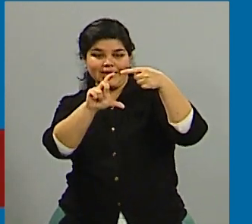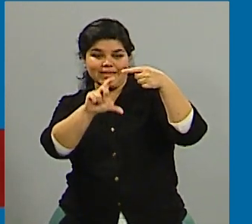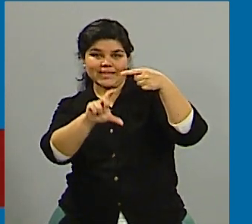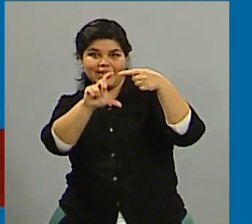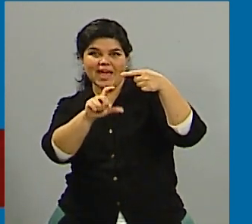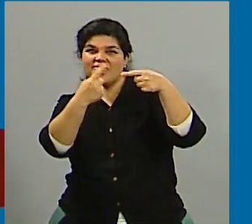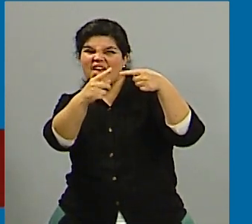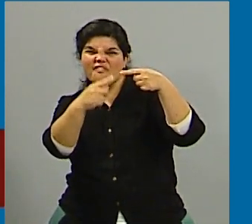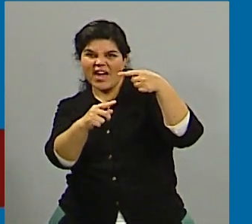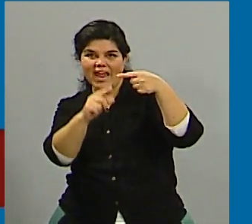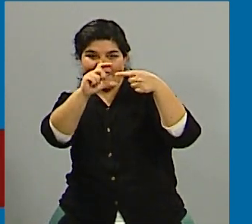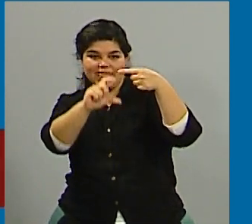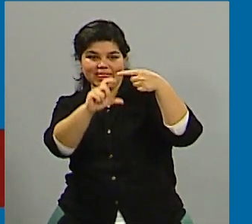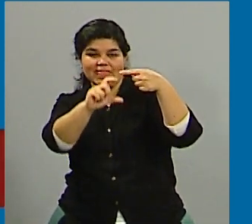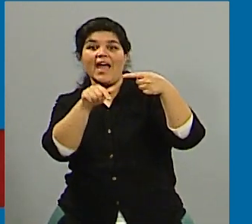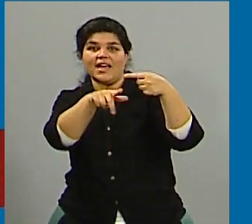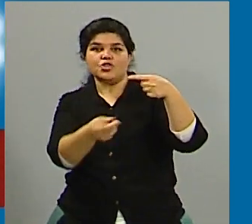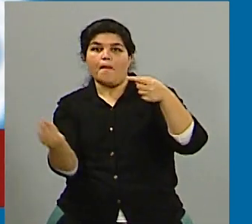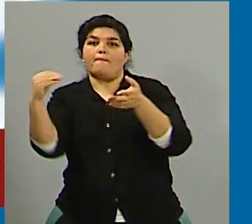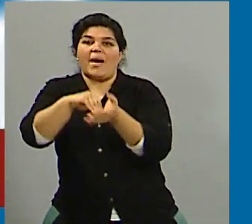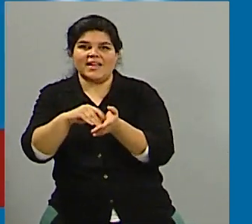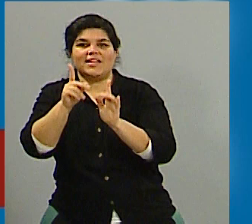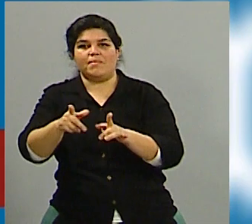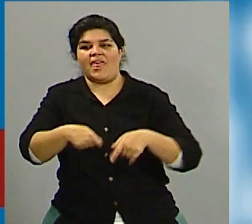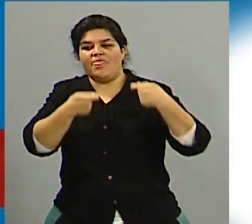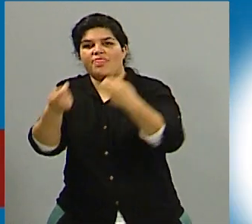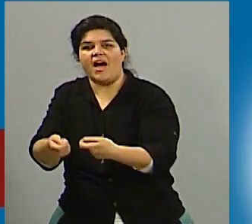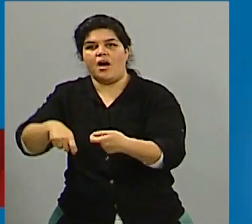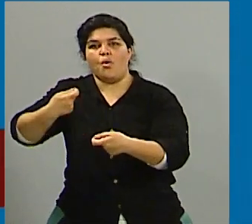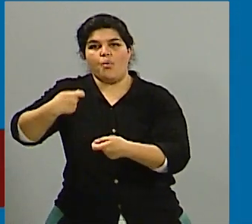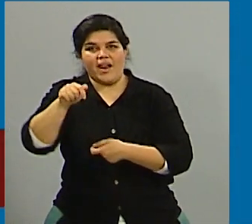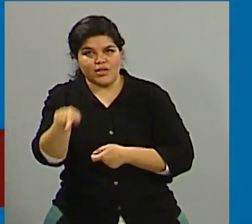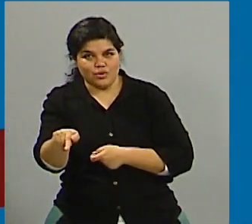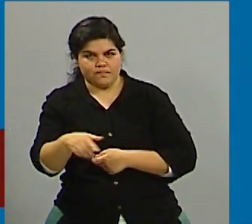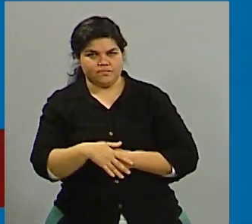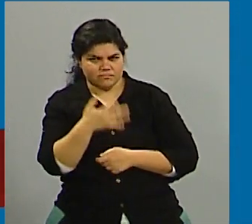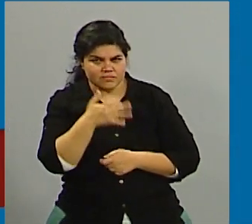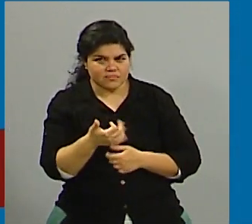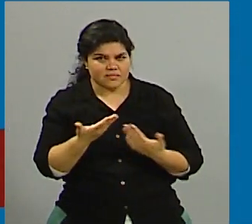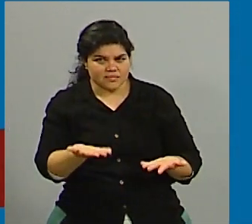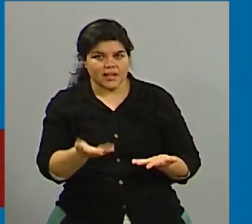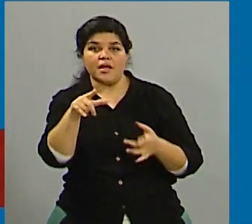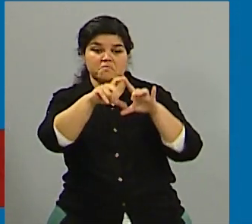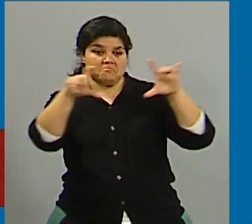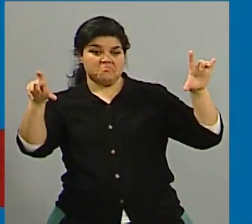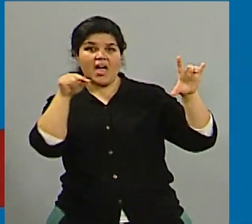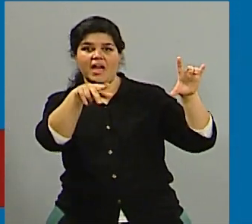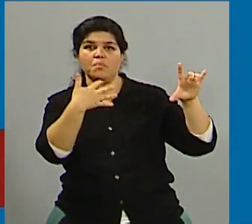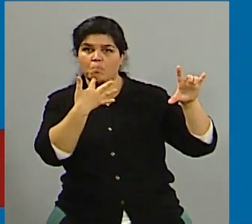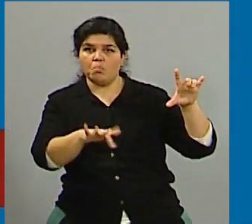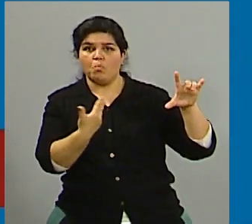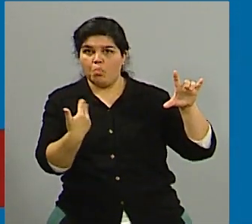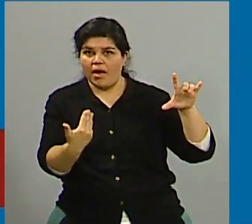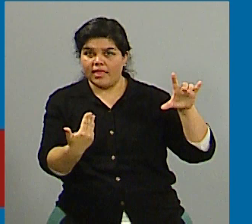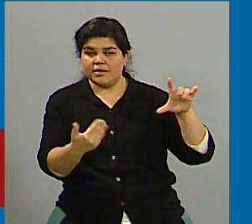digo, y que quede claro que es para aquellos que han hecho aportes, que tienen los 30 años aportados en el sistema y que hoy están teniendo un pago mínimo o un